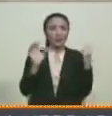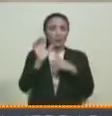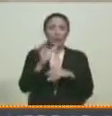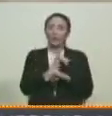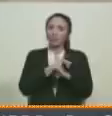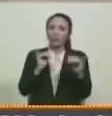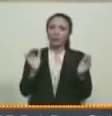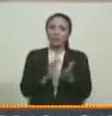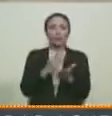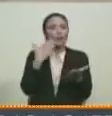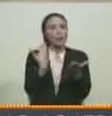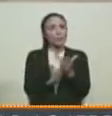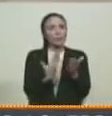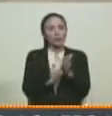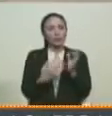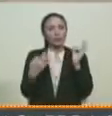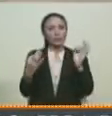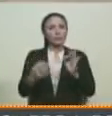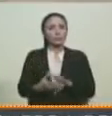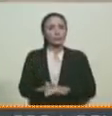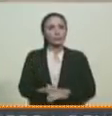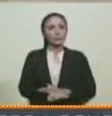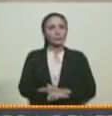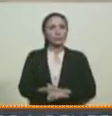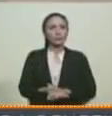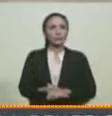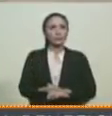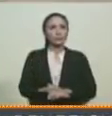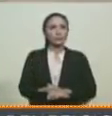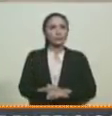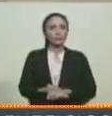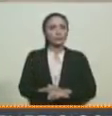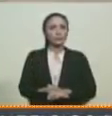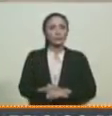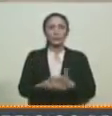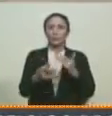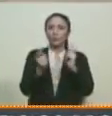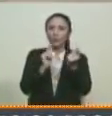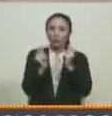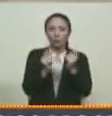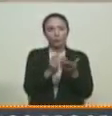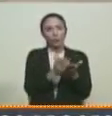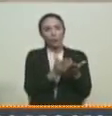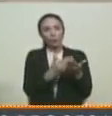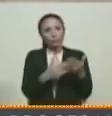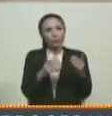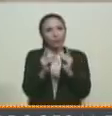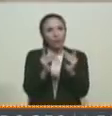Que ponerlo sobre la mesa permanente.